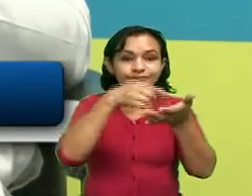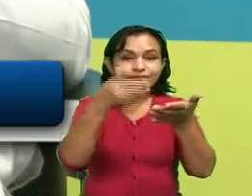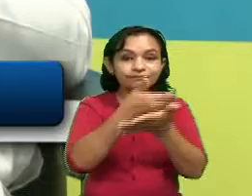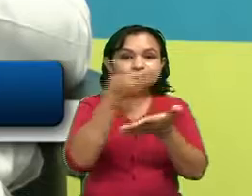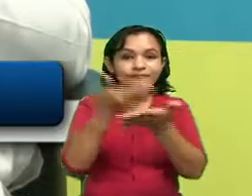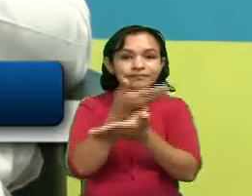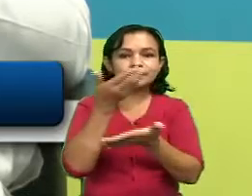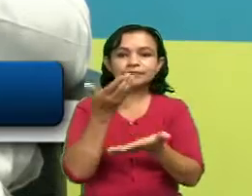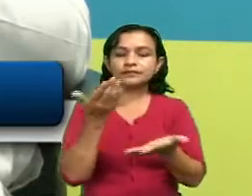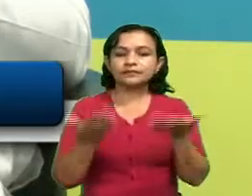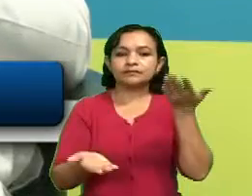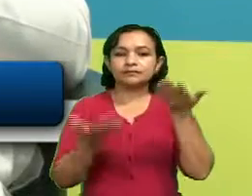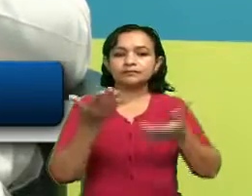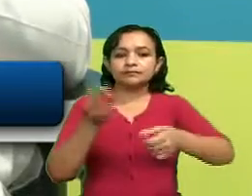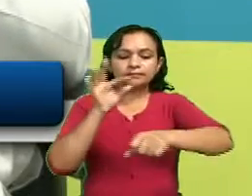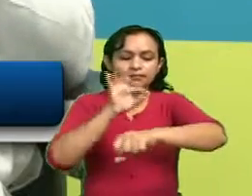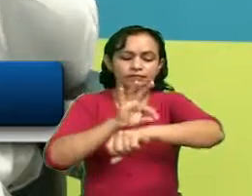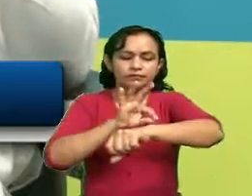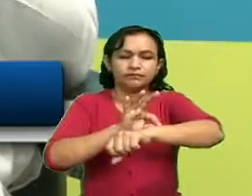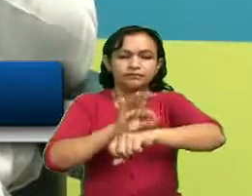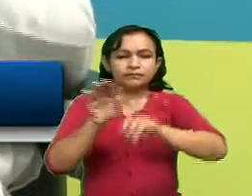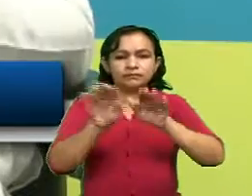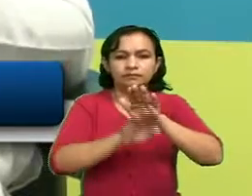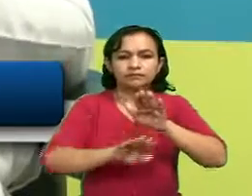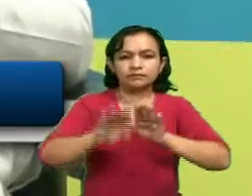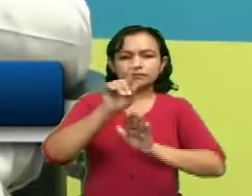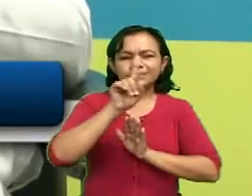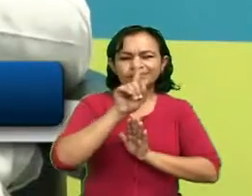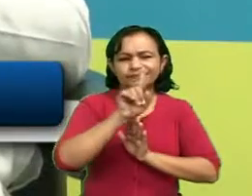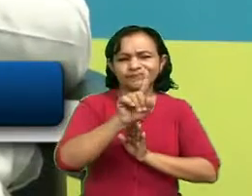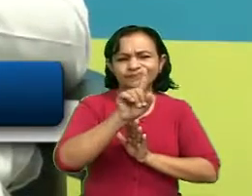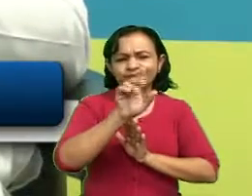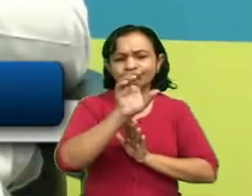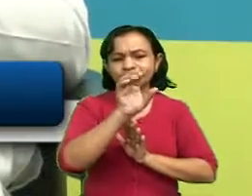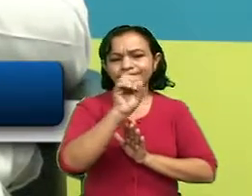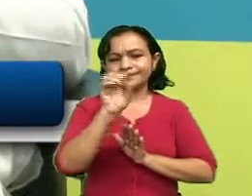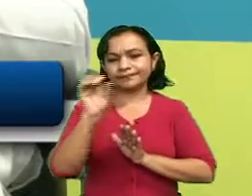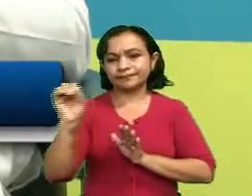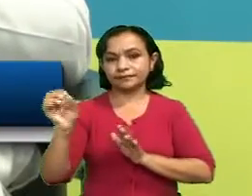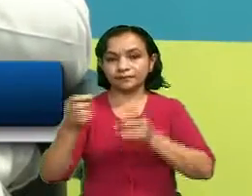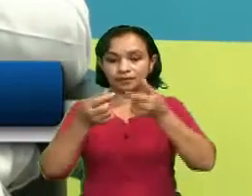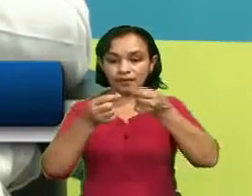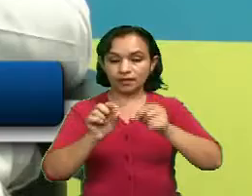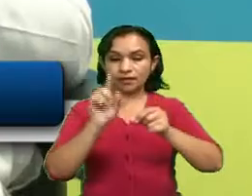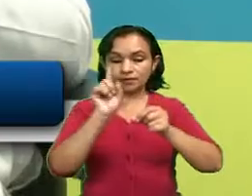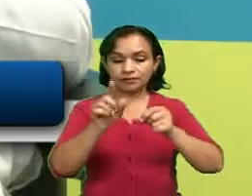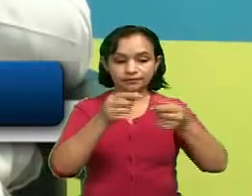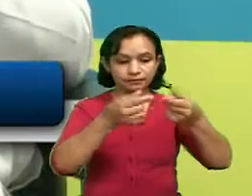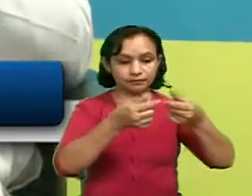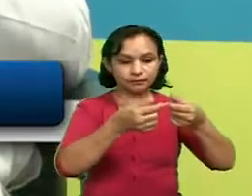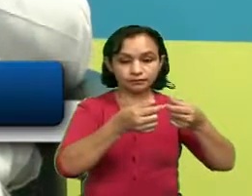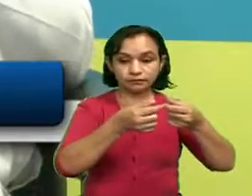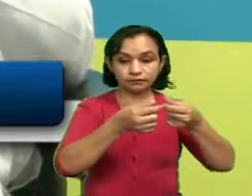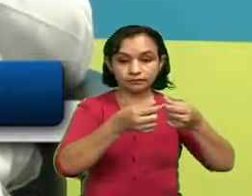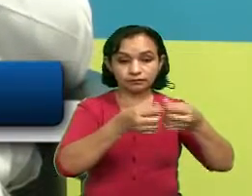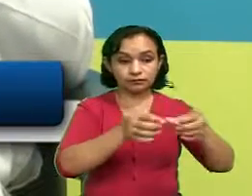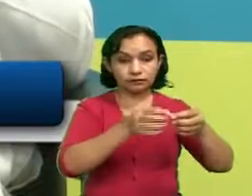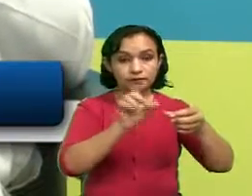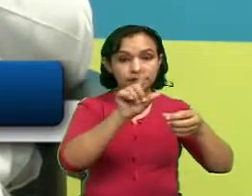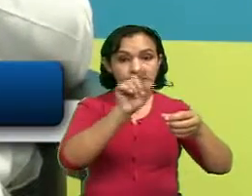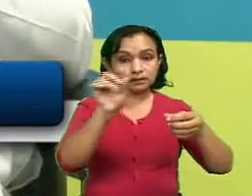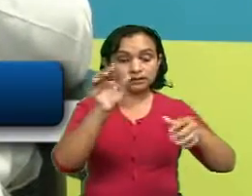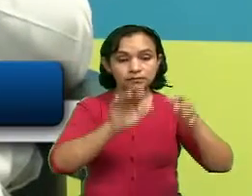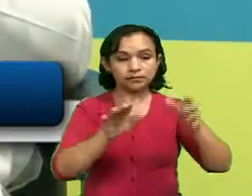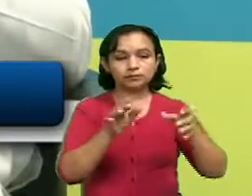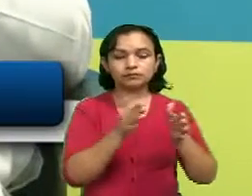que el zancudo a veces pone más de 100 huevos incluso en un solo depósito, y hay un periodo, ¿verdad?,